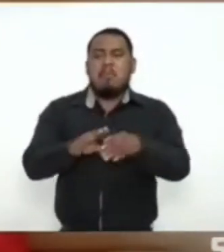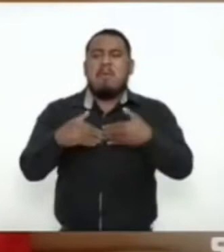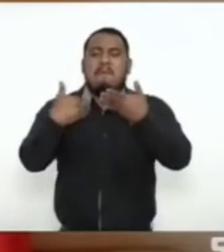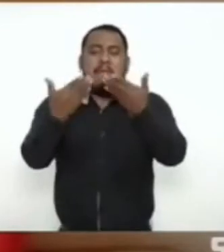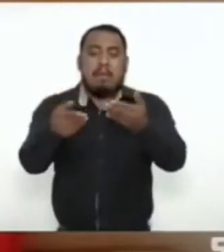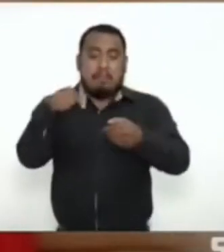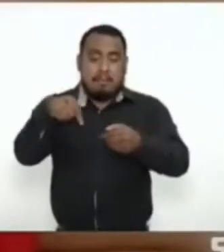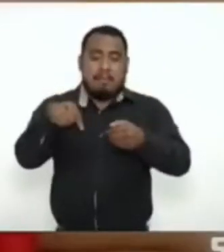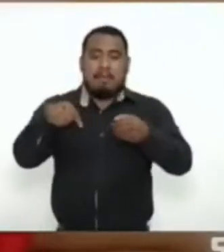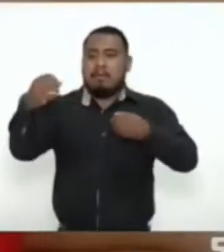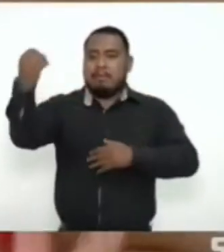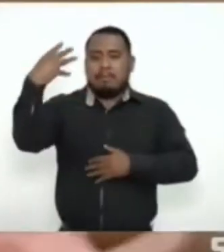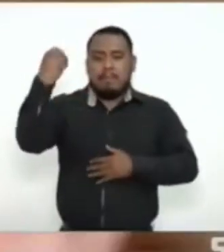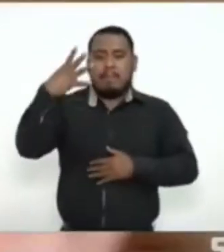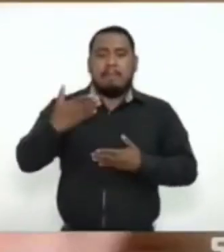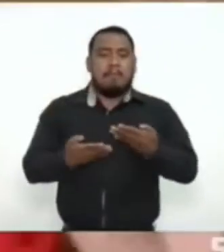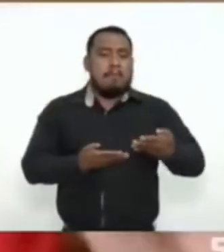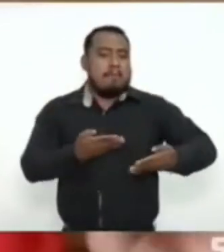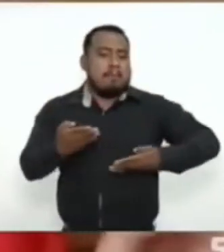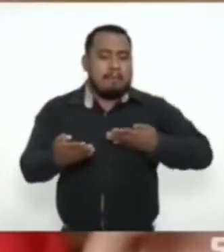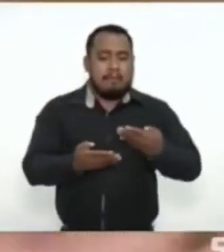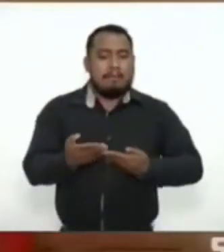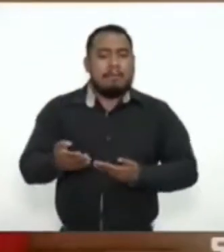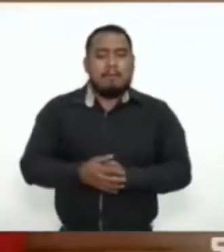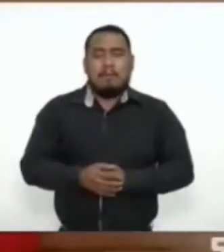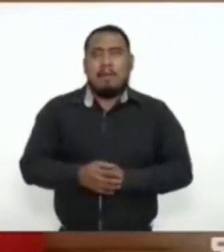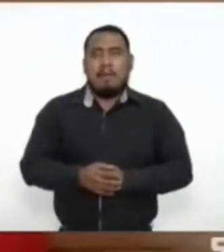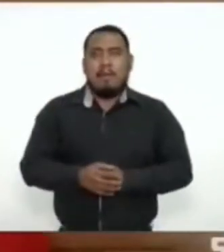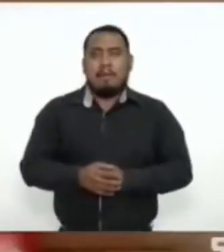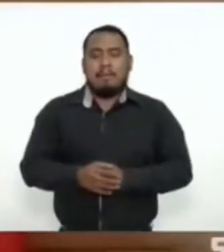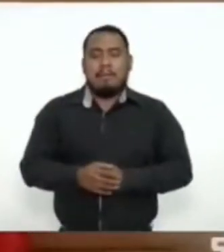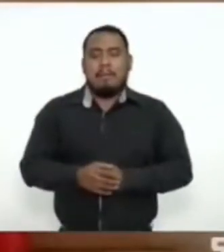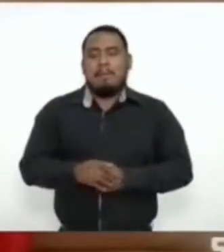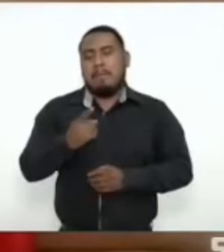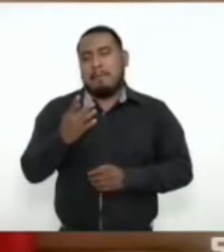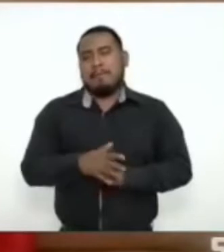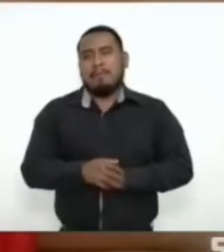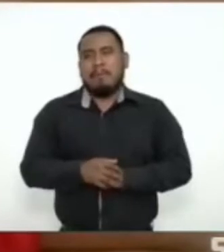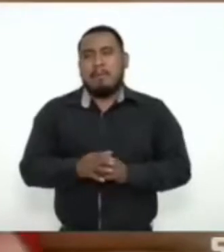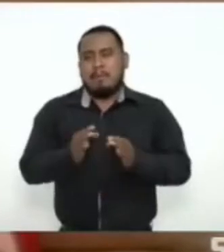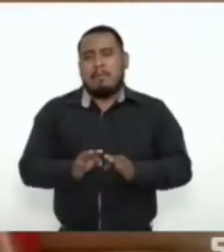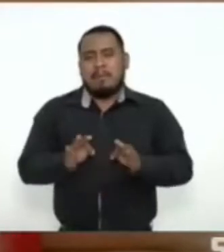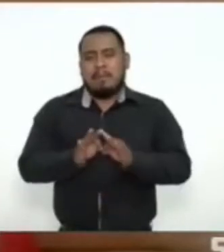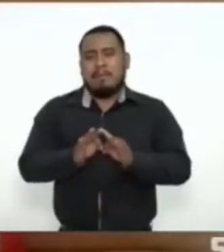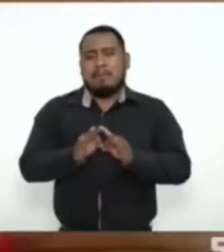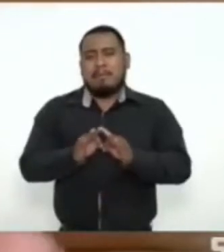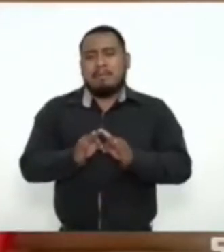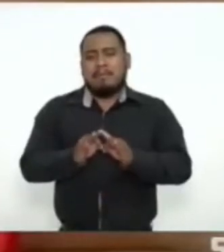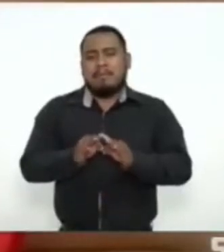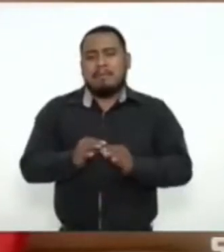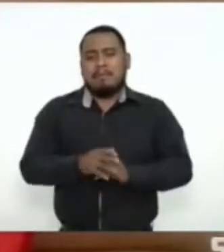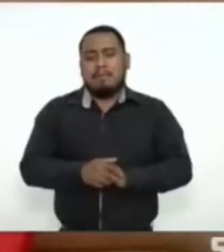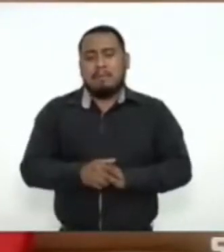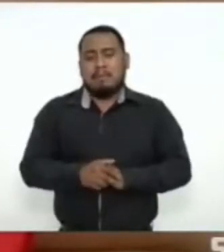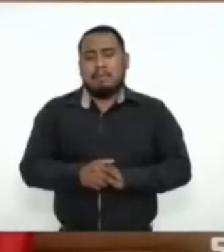ponencia quiero compartirles, voy a ser un poquito técnica en un principio, pero para mí es muy importante sustentar